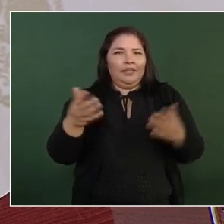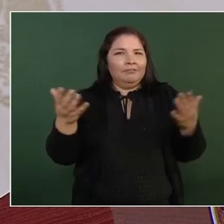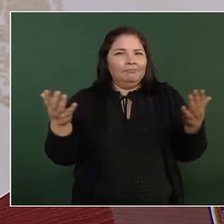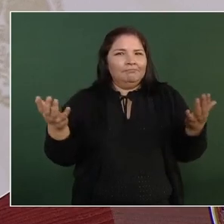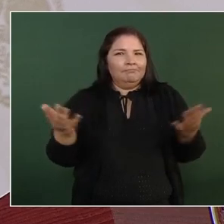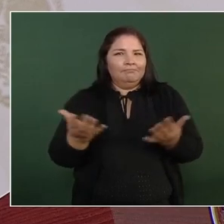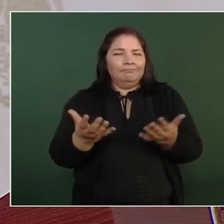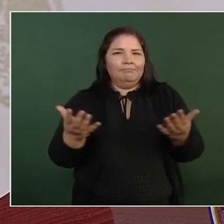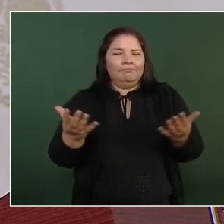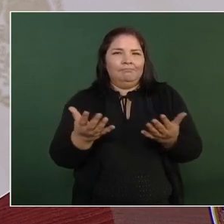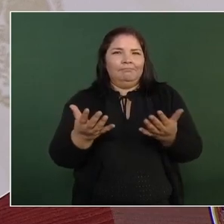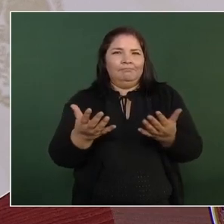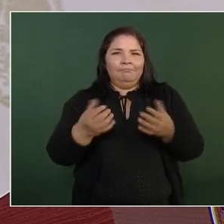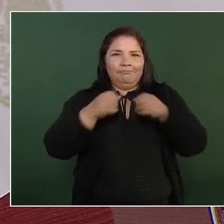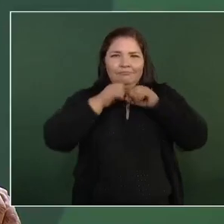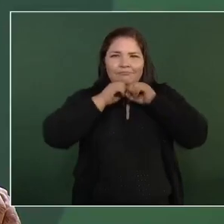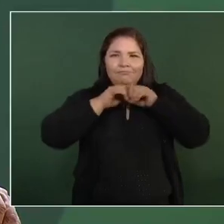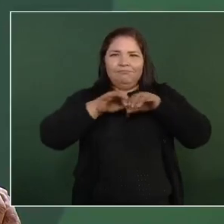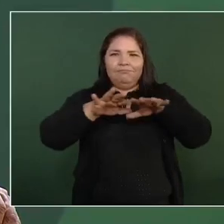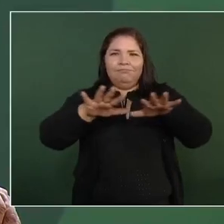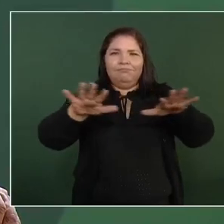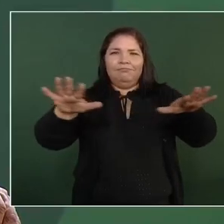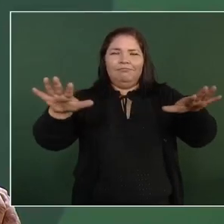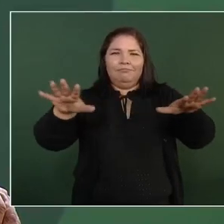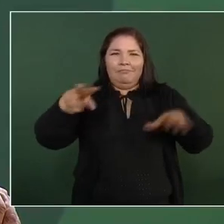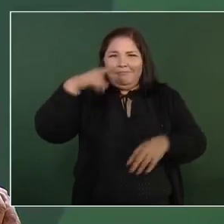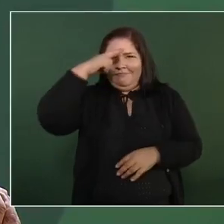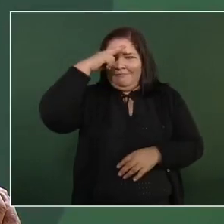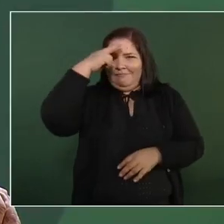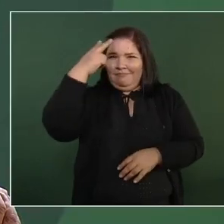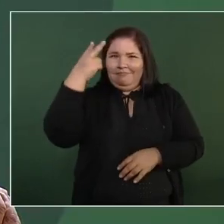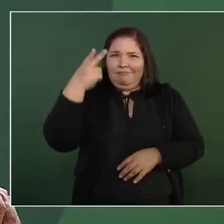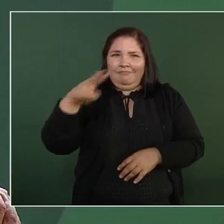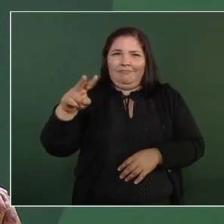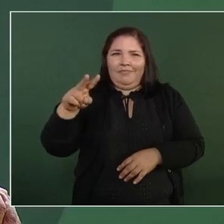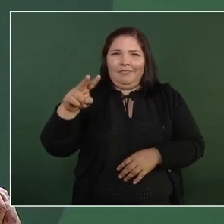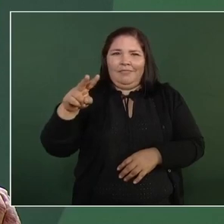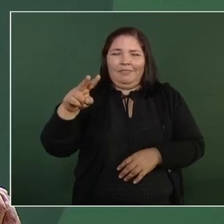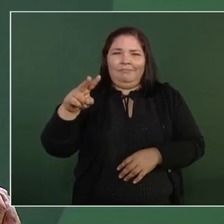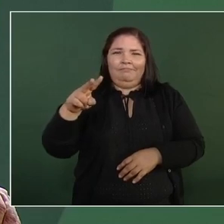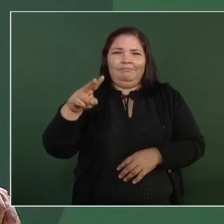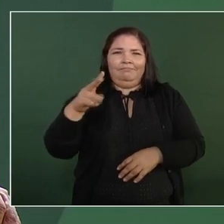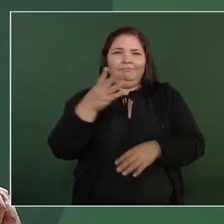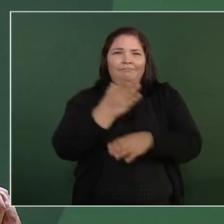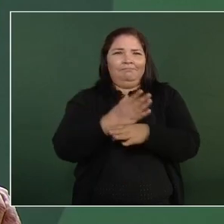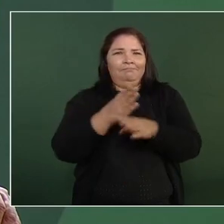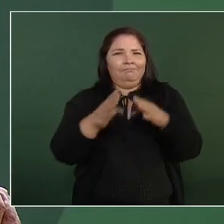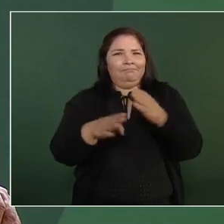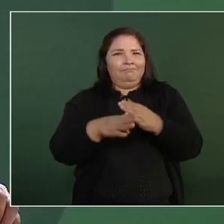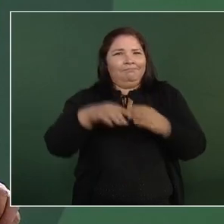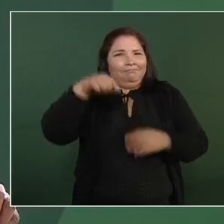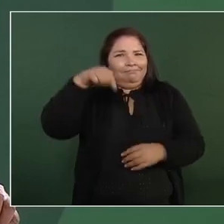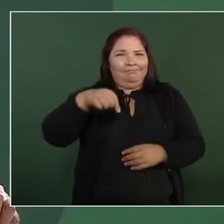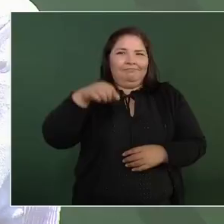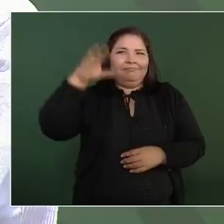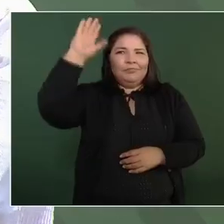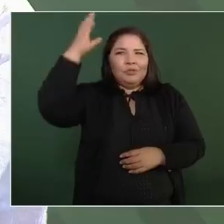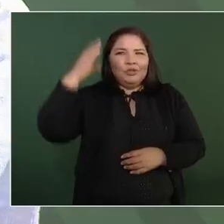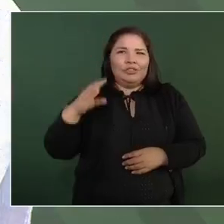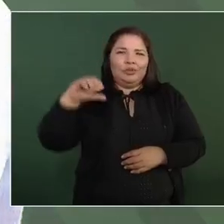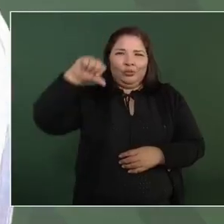hacerlo, informar al pueblo de México en esta materia desde Culiacán.